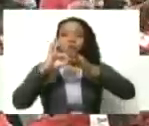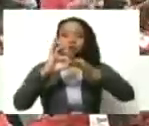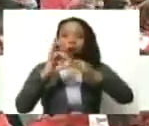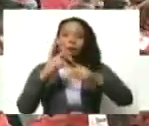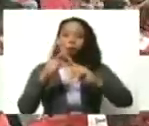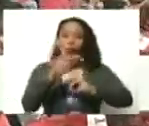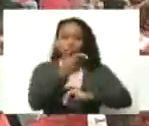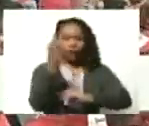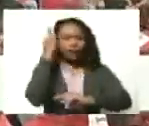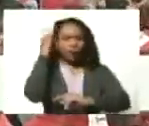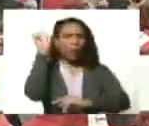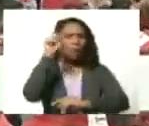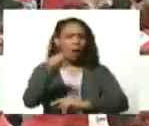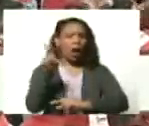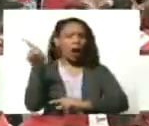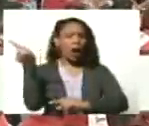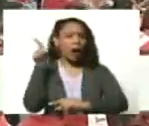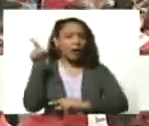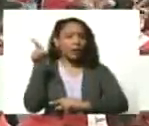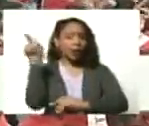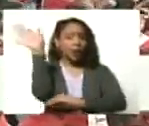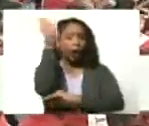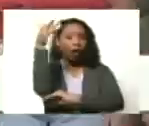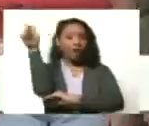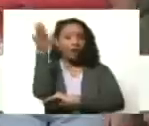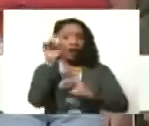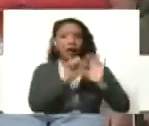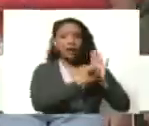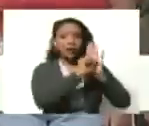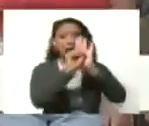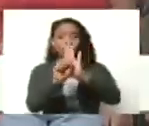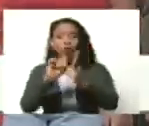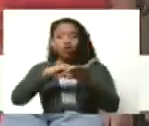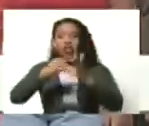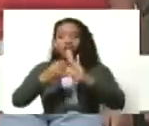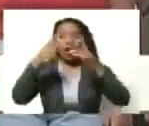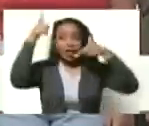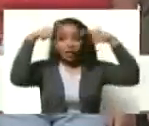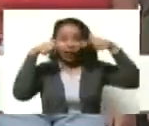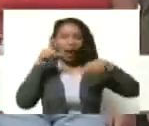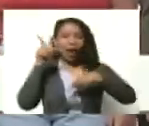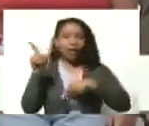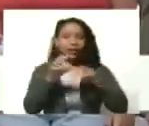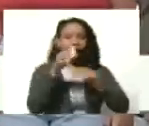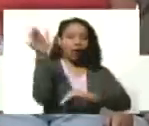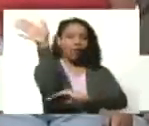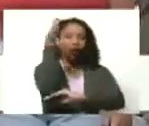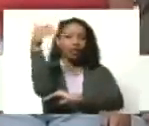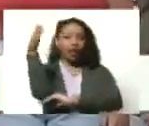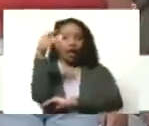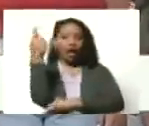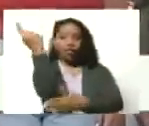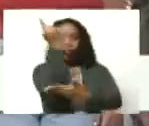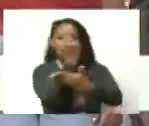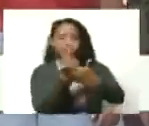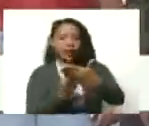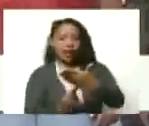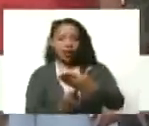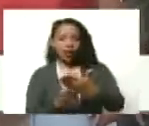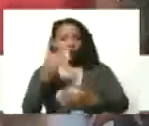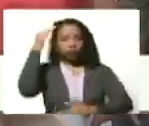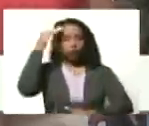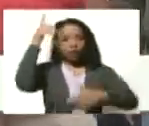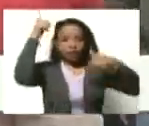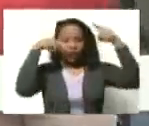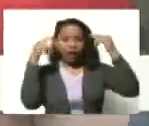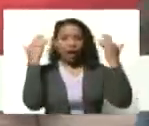también, ese es un estandarte que es símbolo de Chávez. Ese estandarte fue diseñado por el comandante Hugo